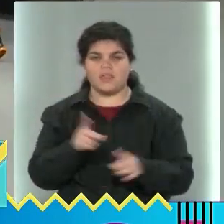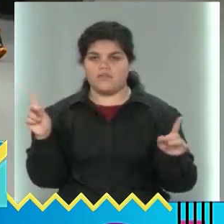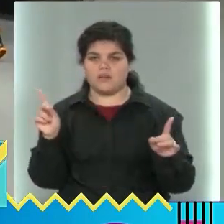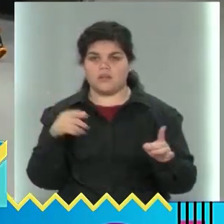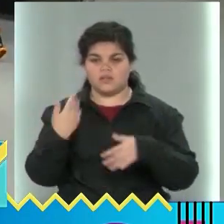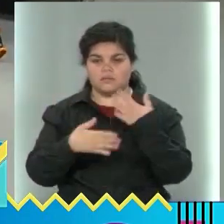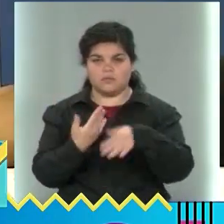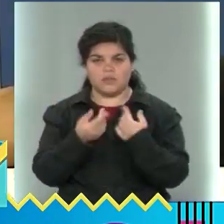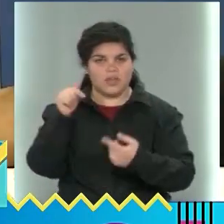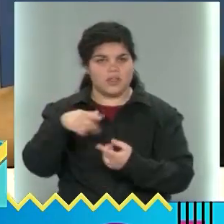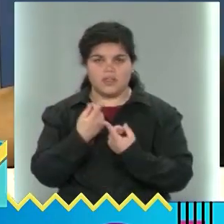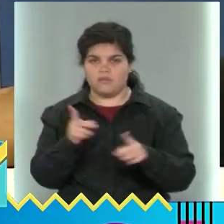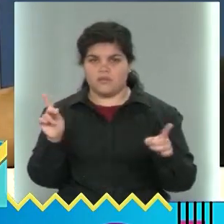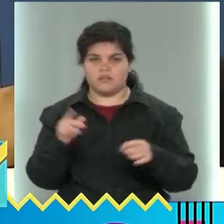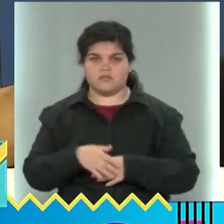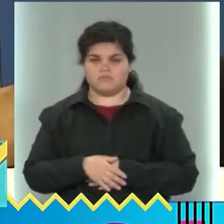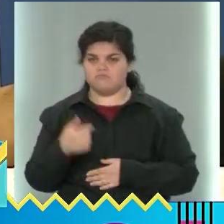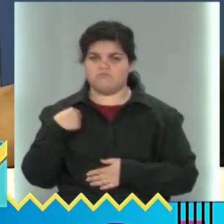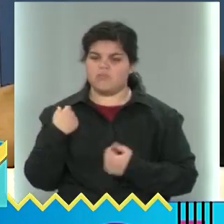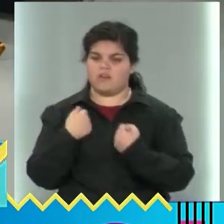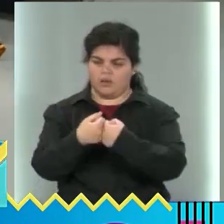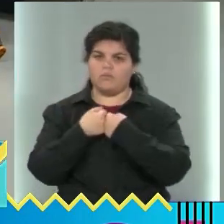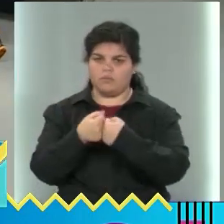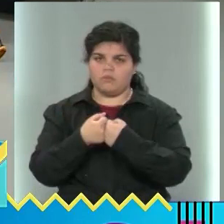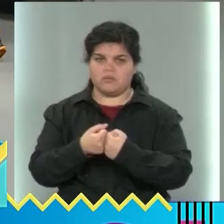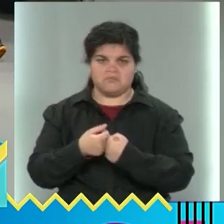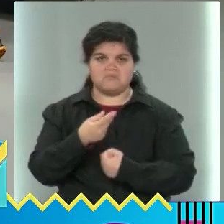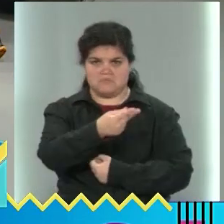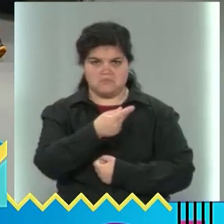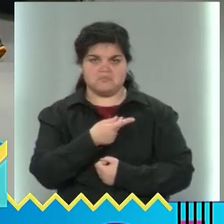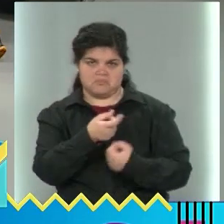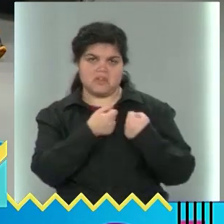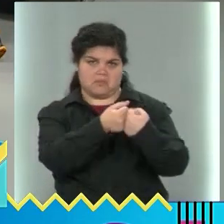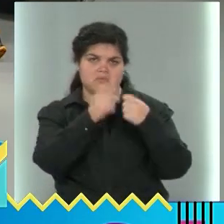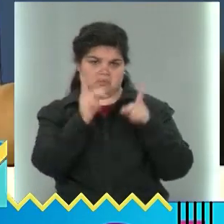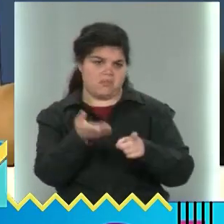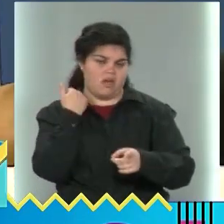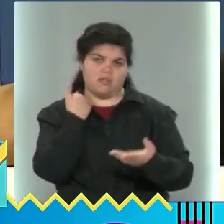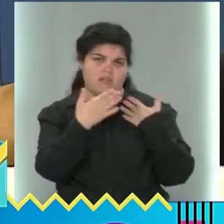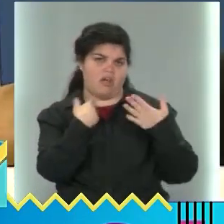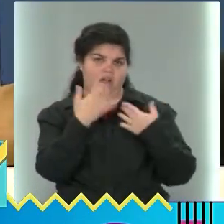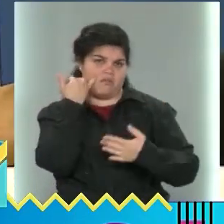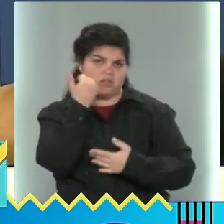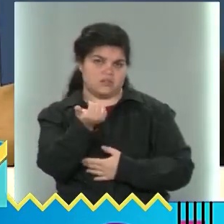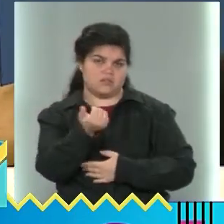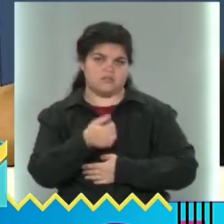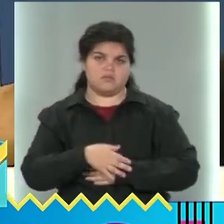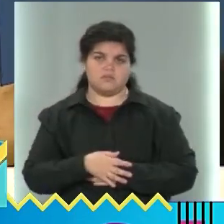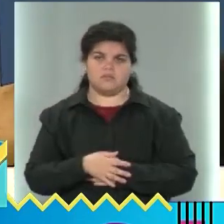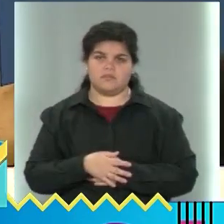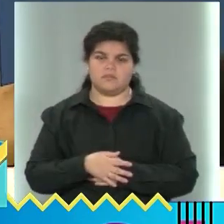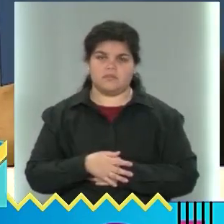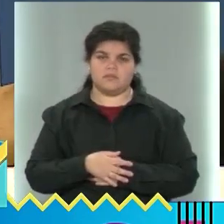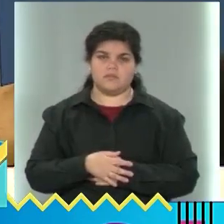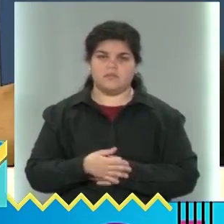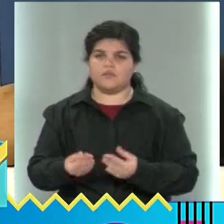aplicando en este momento. Yo puedo coincidir con él y con él también hemos hablado en algún momento de cómo se